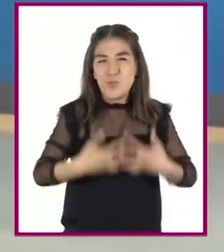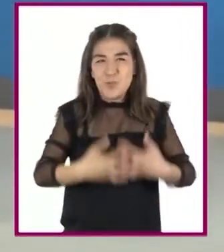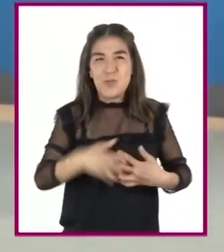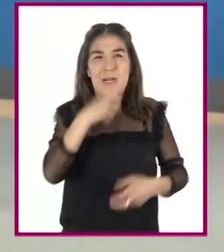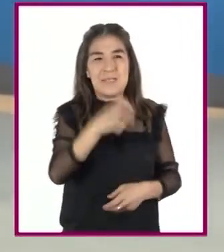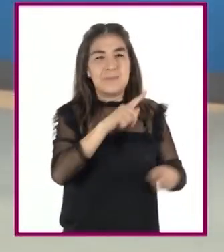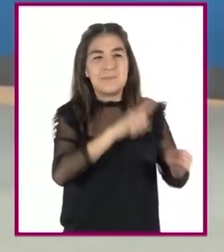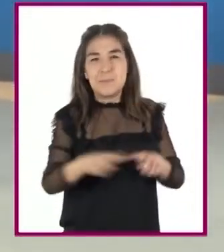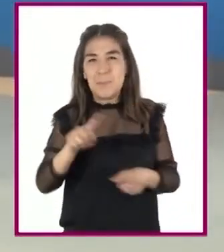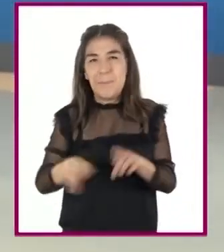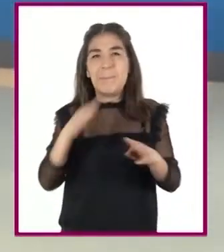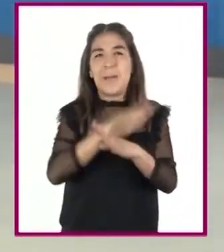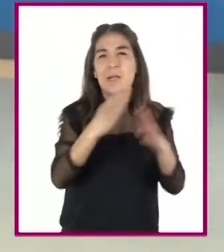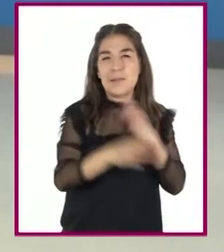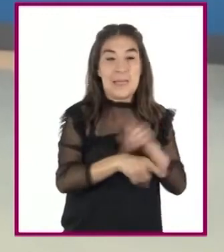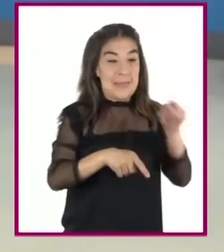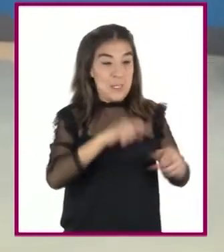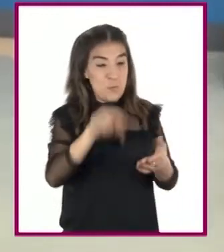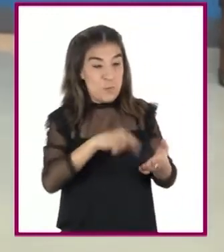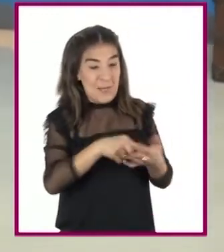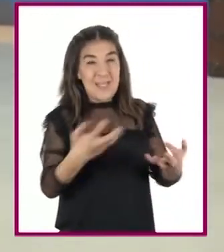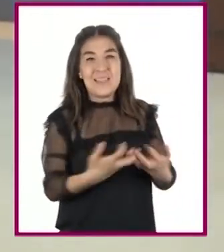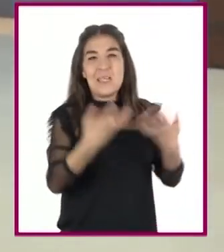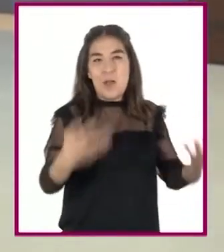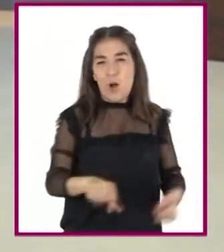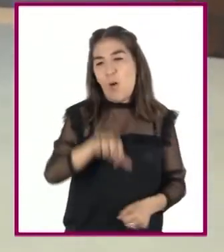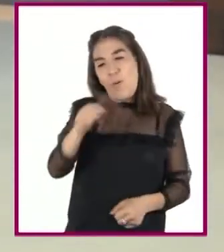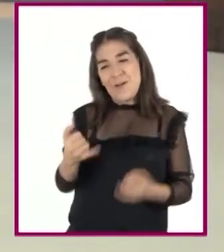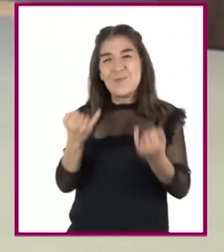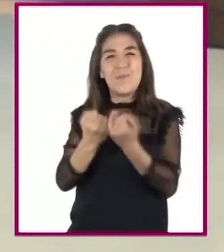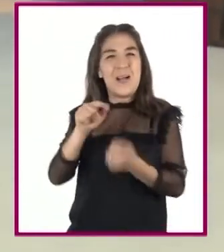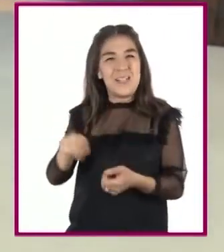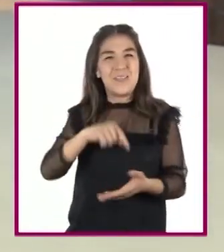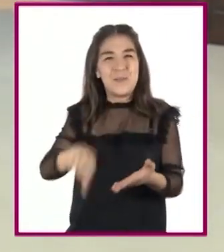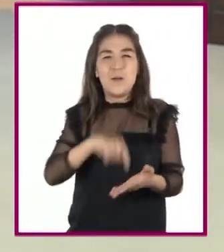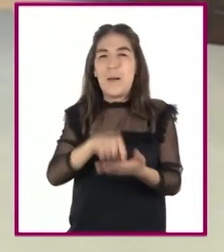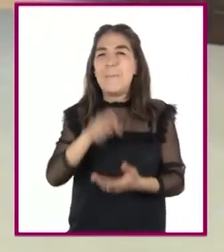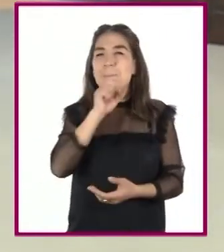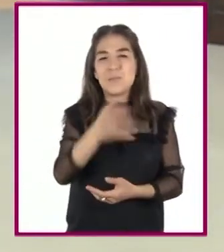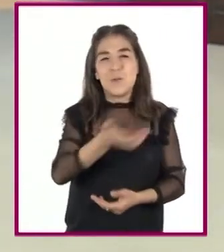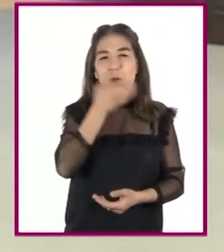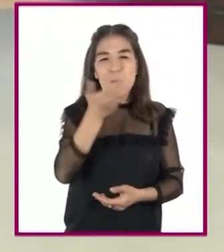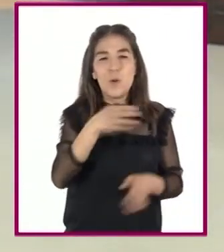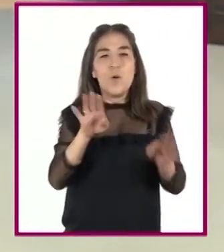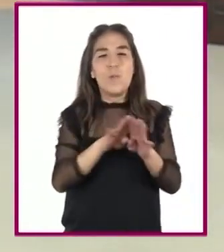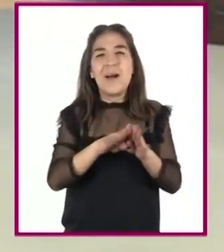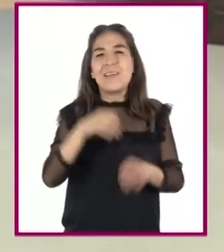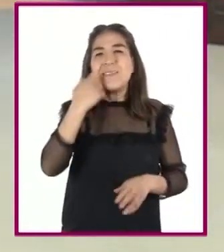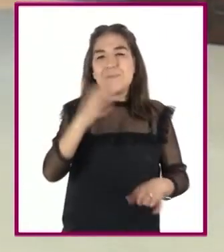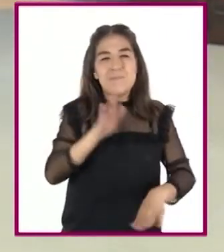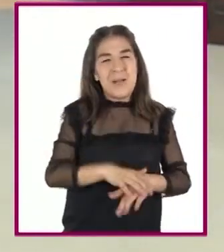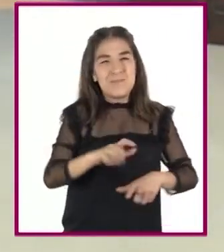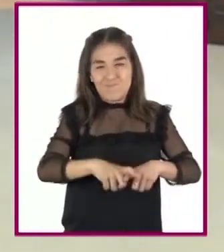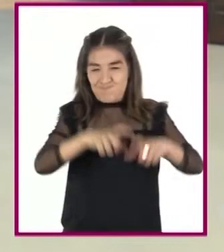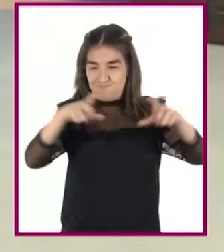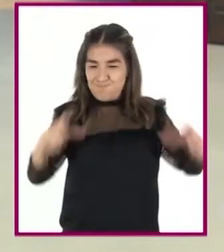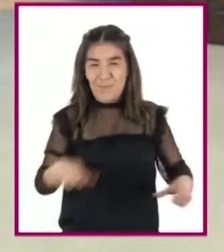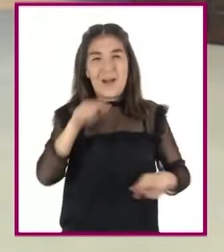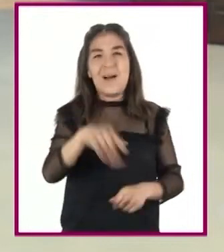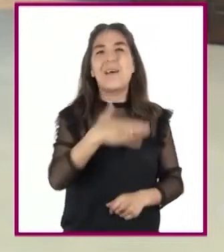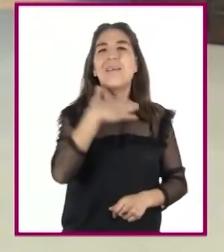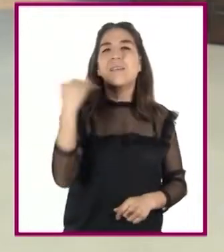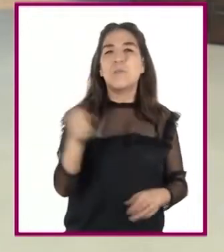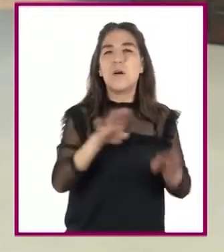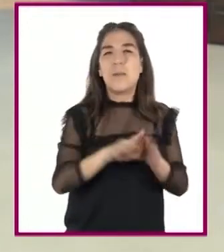ese territorio, como en otros de origen germano, se extendió la idea de formar una gran Alemania, a la altura de